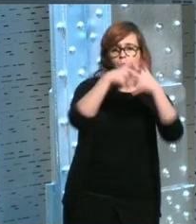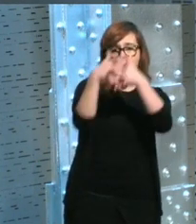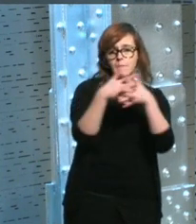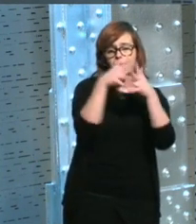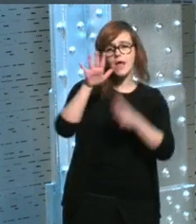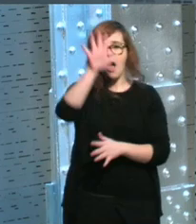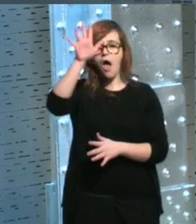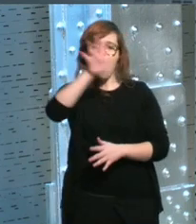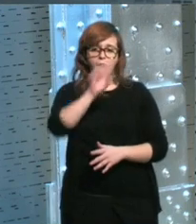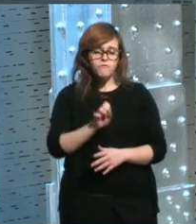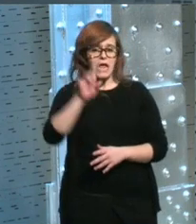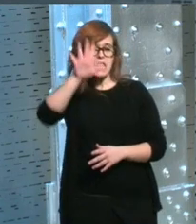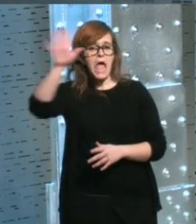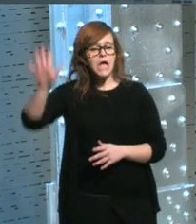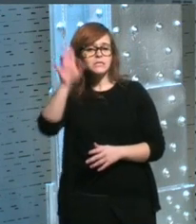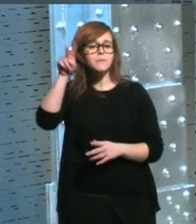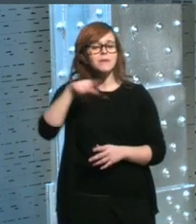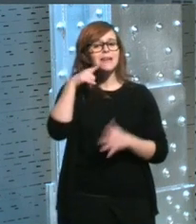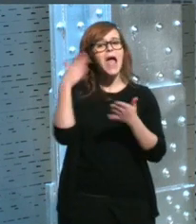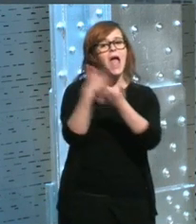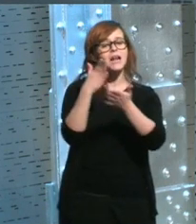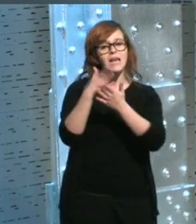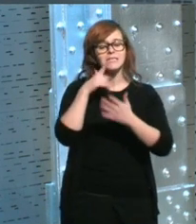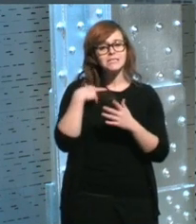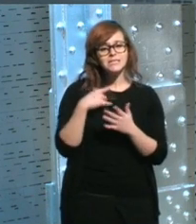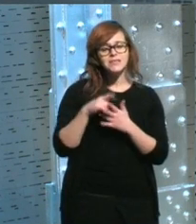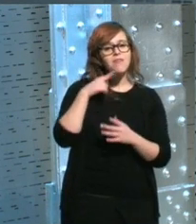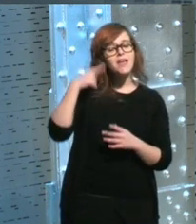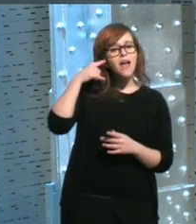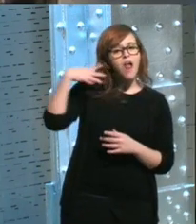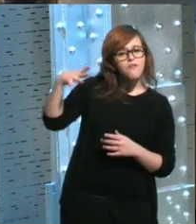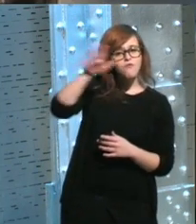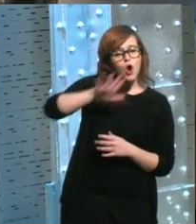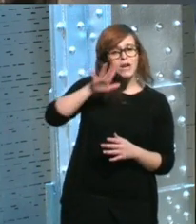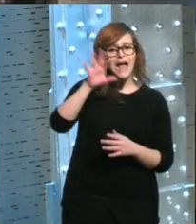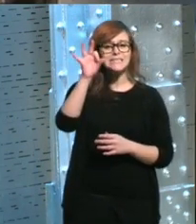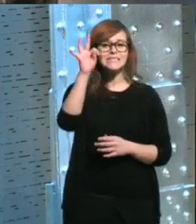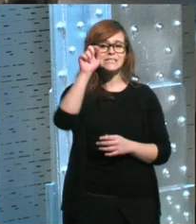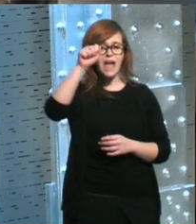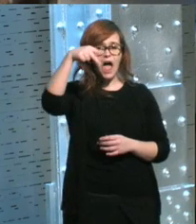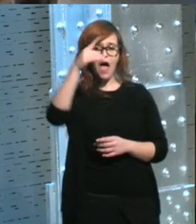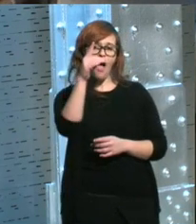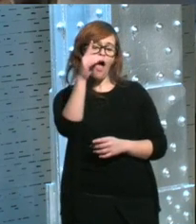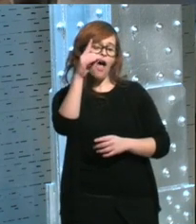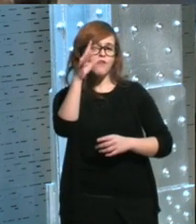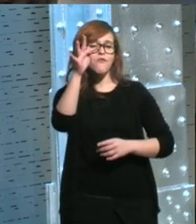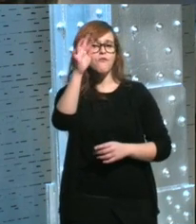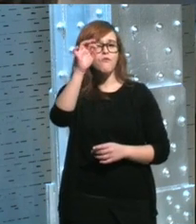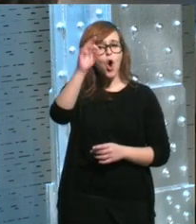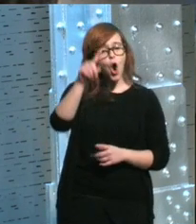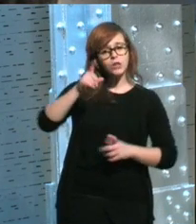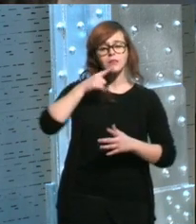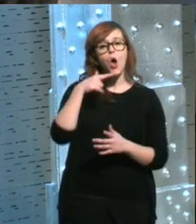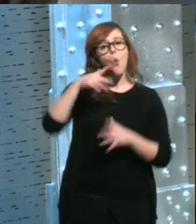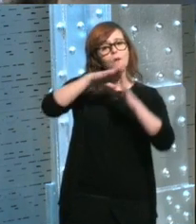cursos en diferentes entidades como la Universidad de California, en la Universidad de Stanford, en la Universidad Iberoamericana de México o la